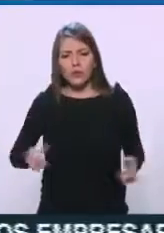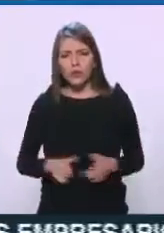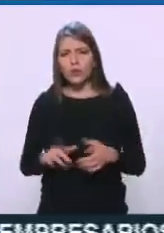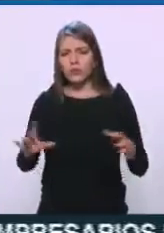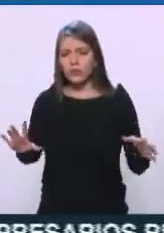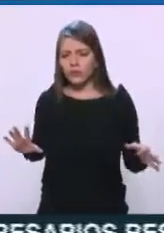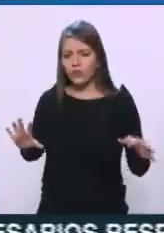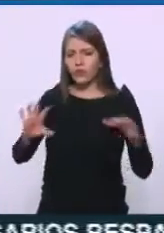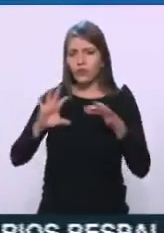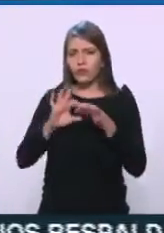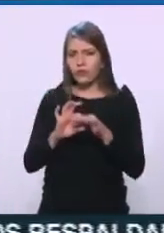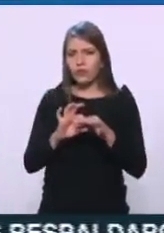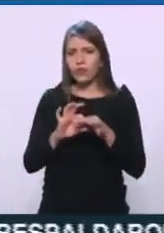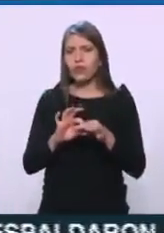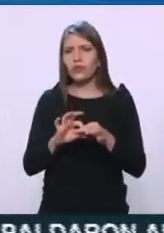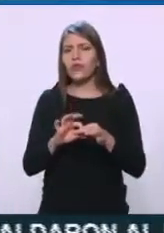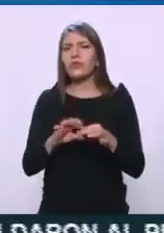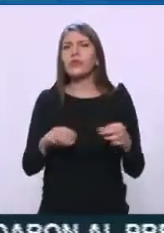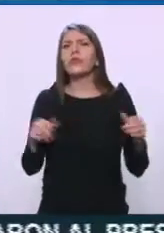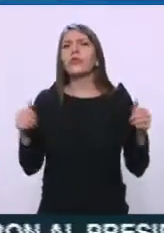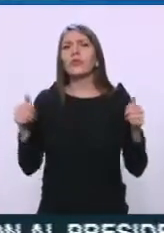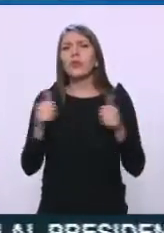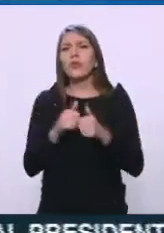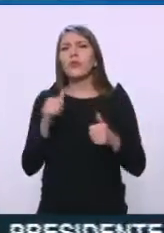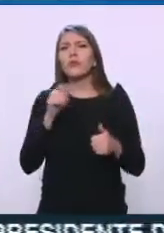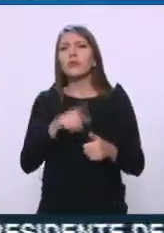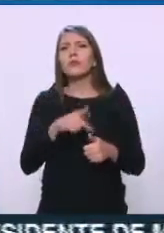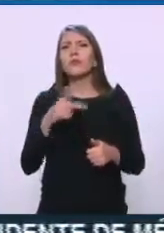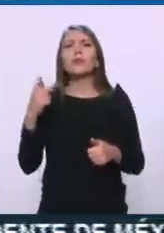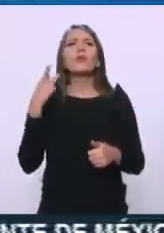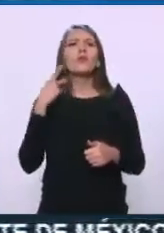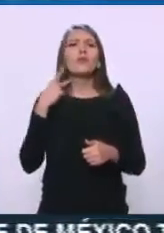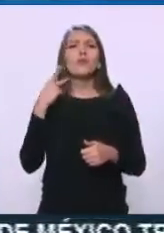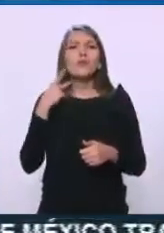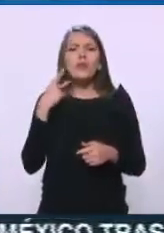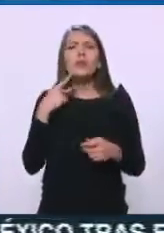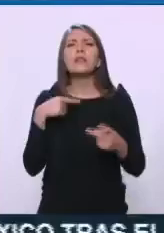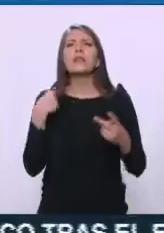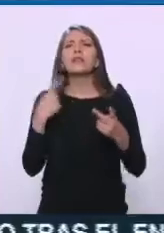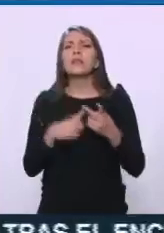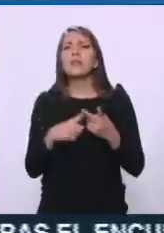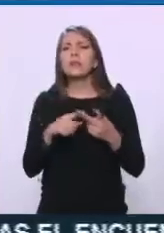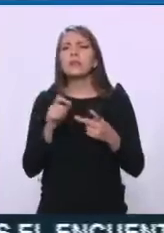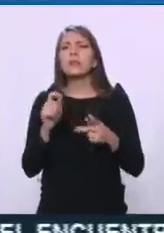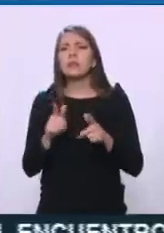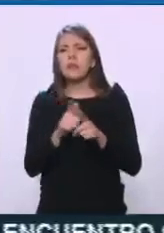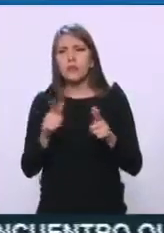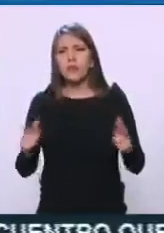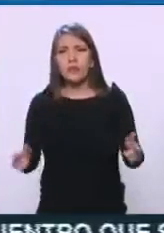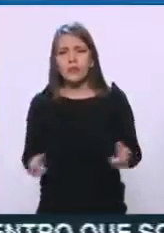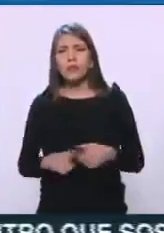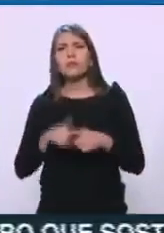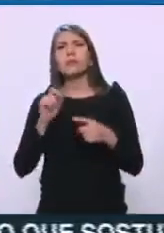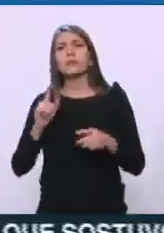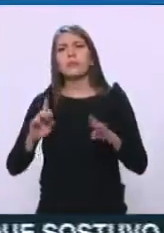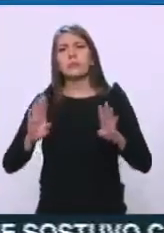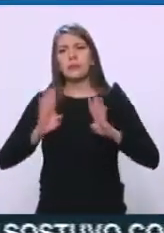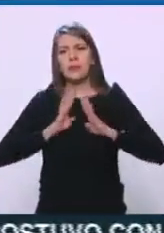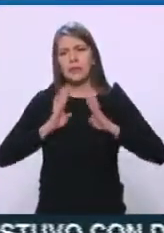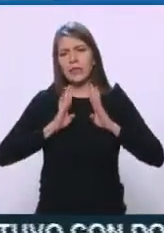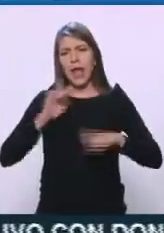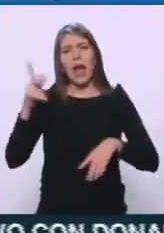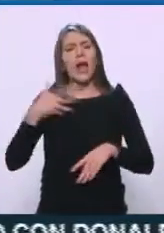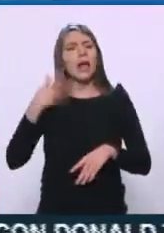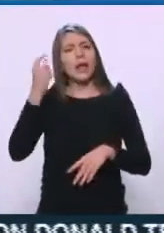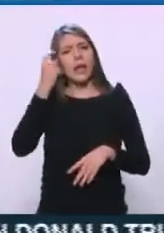vinculados al poderío político, a los grupos paramilitares que existen en Guerrero desde hace